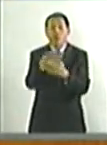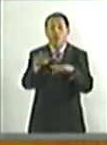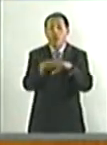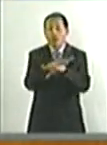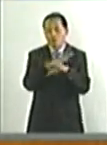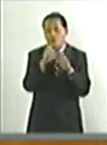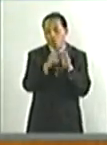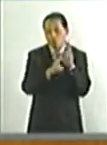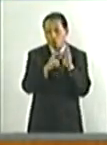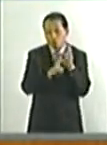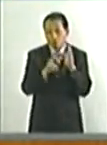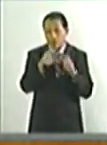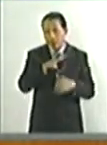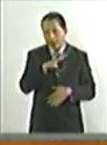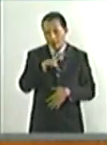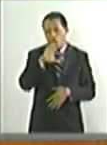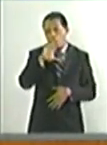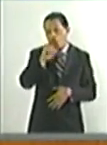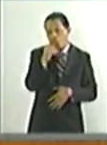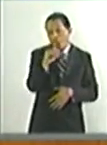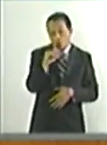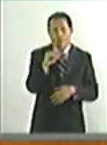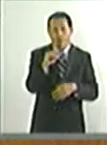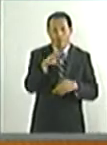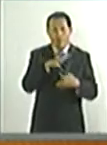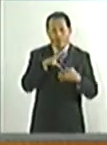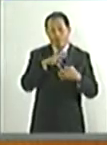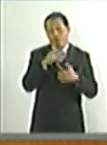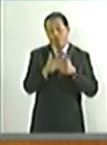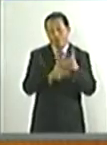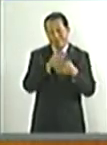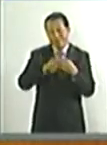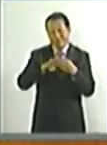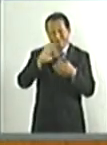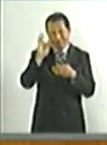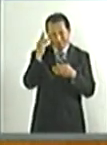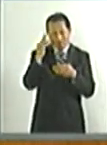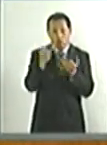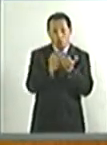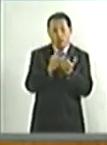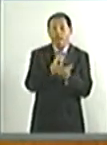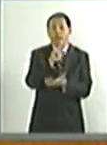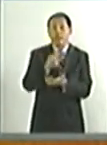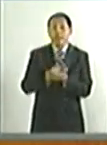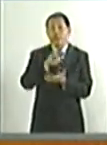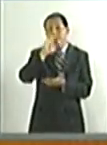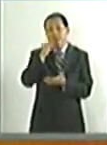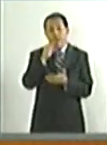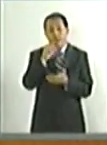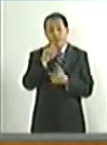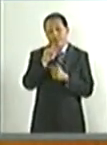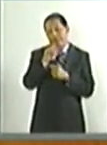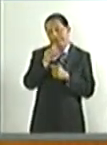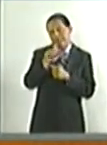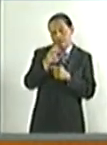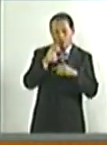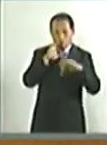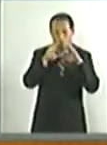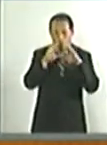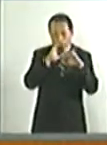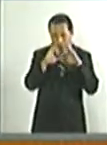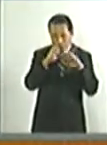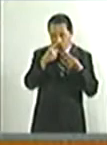modificación al Código Federal de Procedimientos Penales y también a la Ley Federal de Telecomunicaciones. Se han